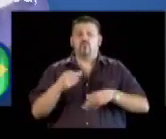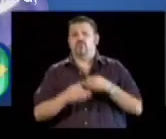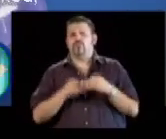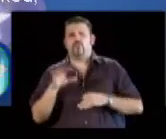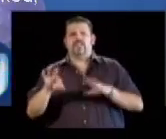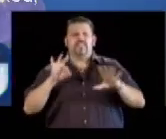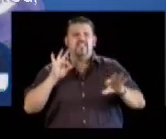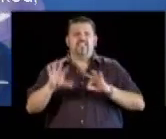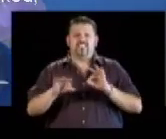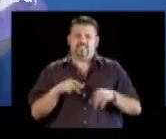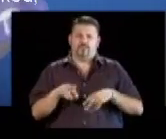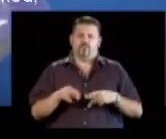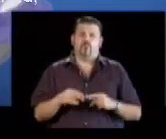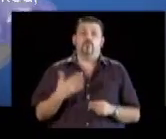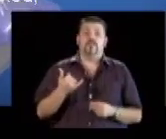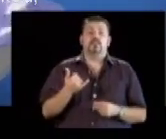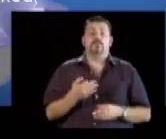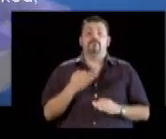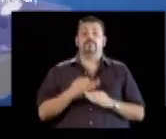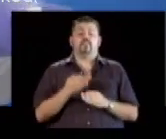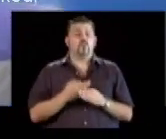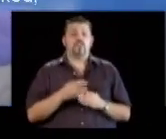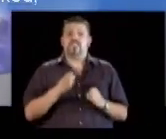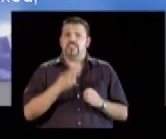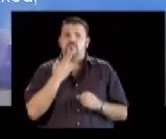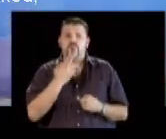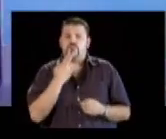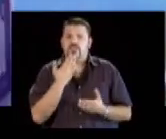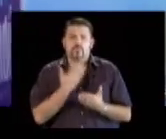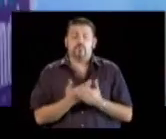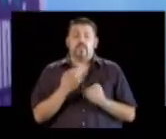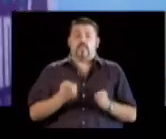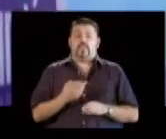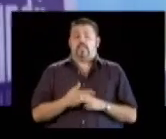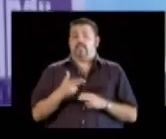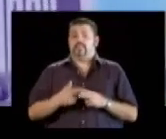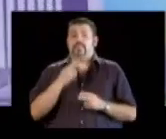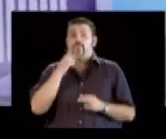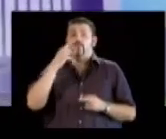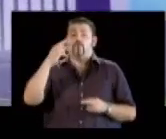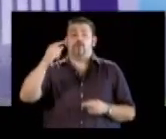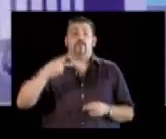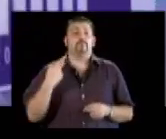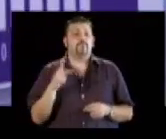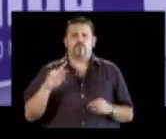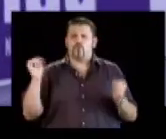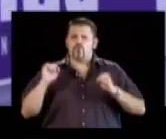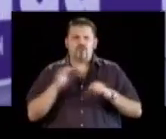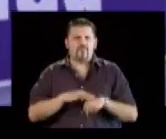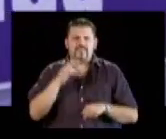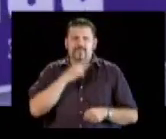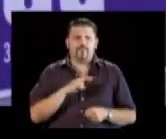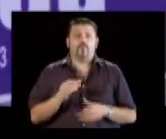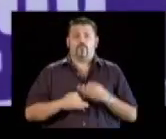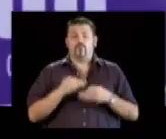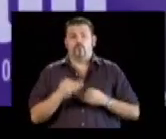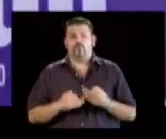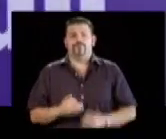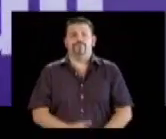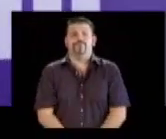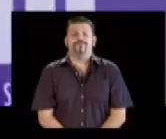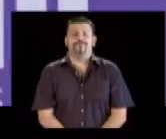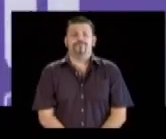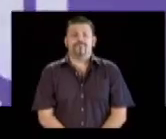nacional. Eso quiere decir que el producto no solamente funcionó, hasta lo mejoró. Si yo, se Jorge, fijan, corre más rápido el lado derecho.